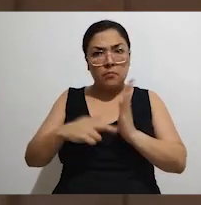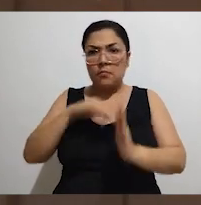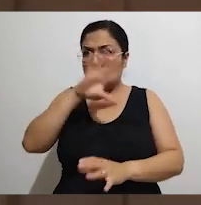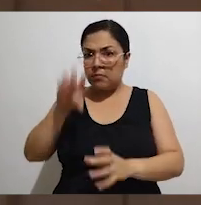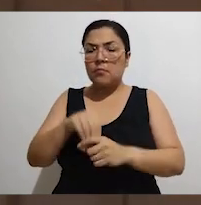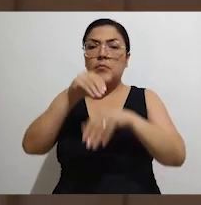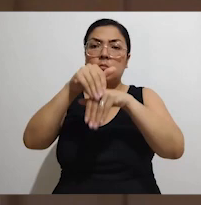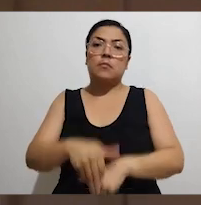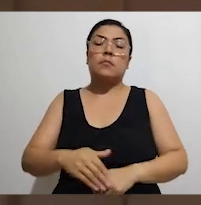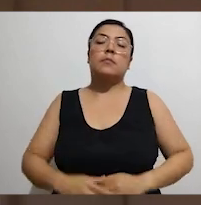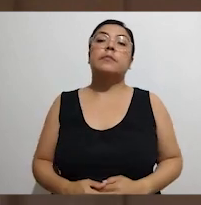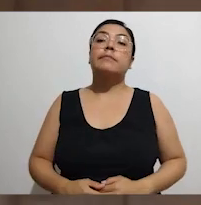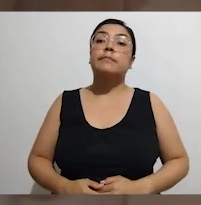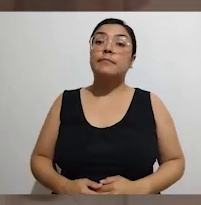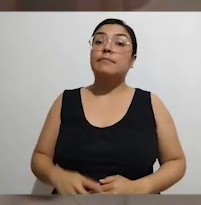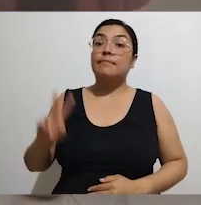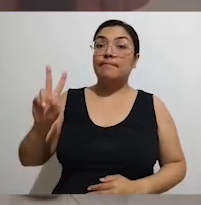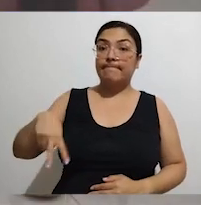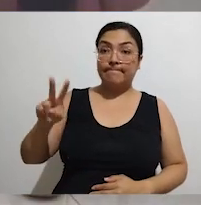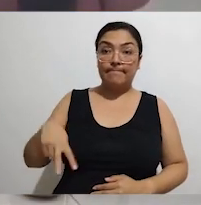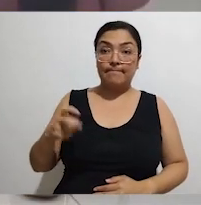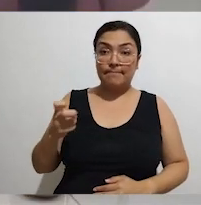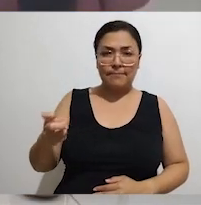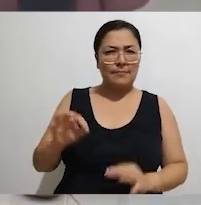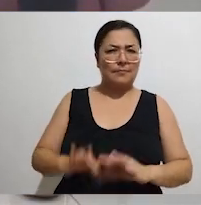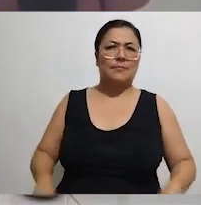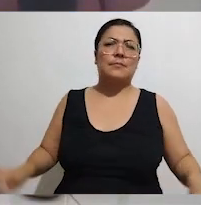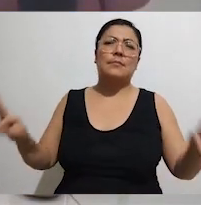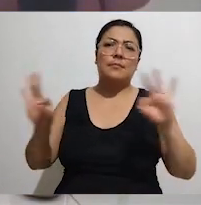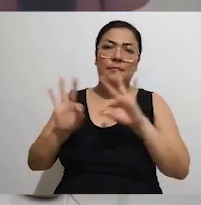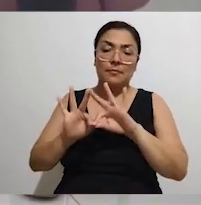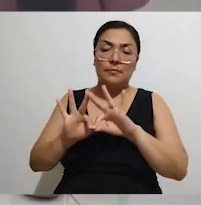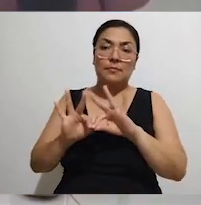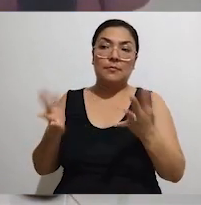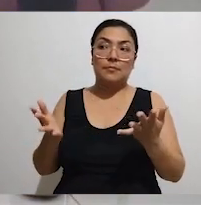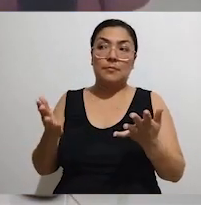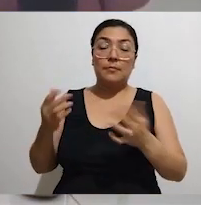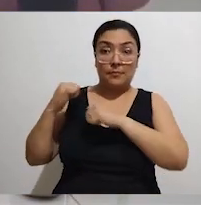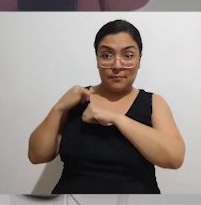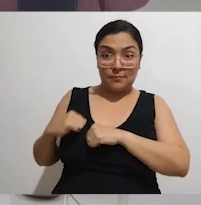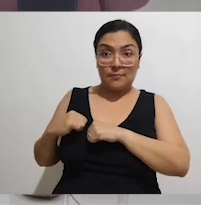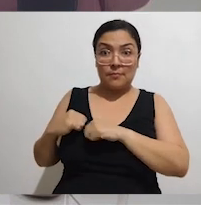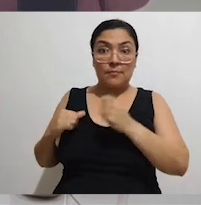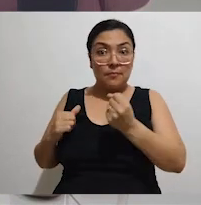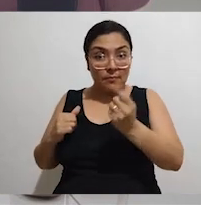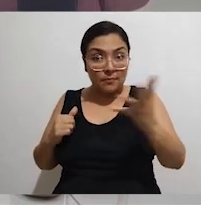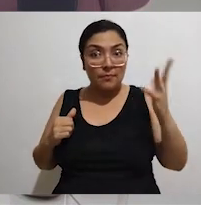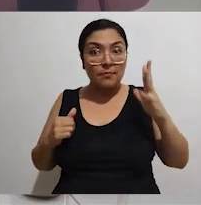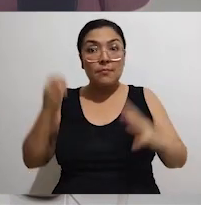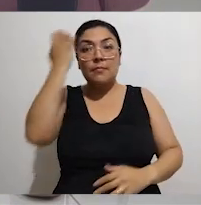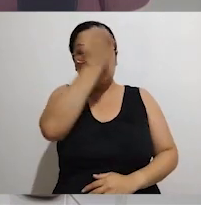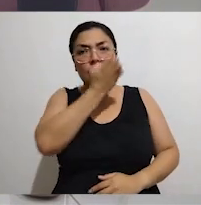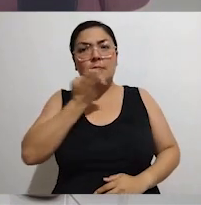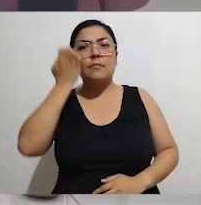así marcados. Claro que sí, eso es especialmente importante el mencionar que las autoridades reciben una evaluación de